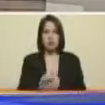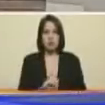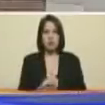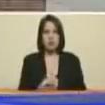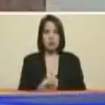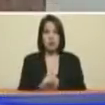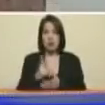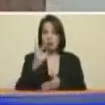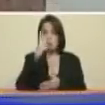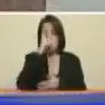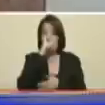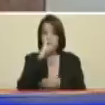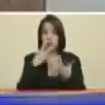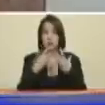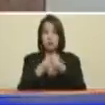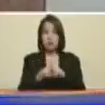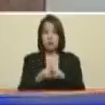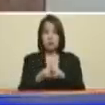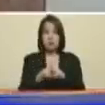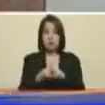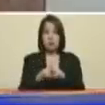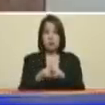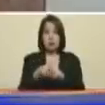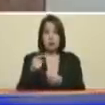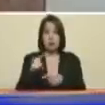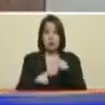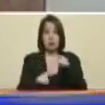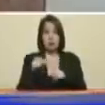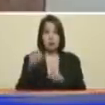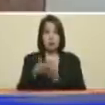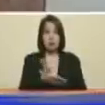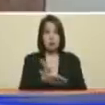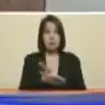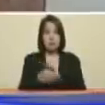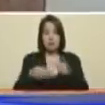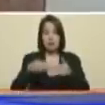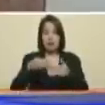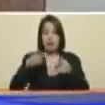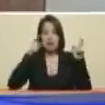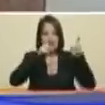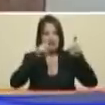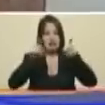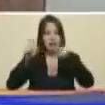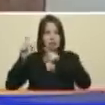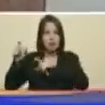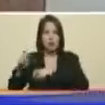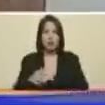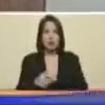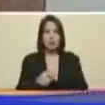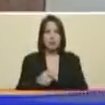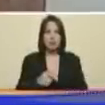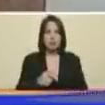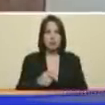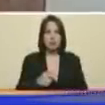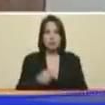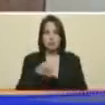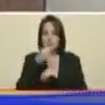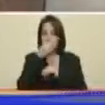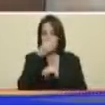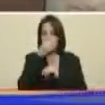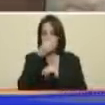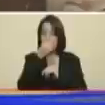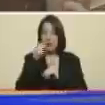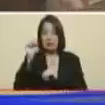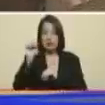2 años estuvo allí, un poco más de 2 años, dando cátedra. Era otra Suramérica. La Suramérica